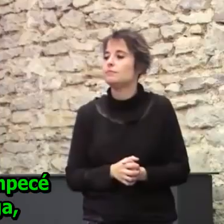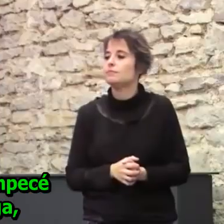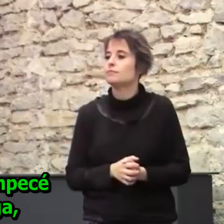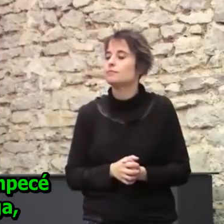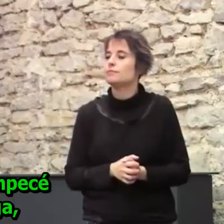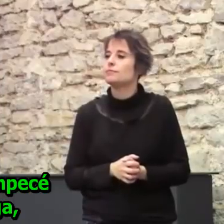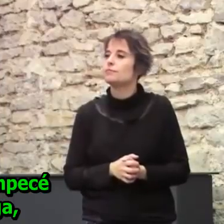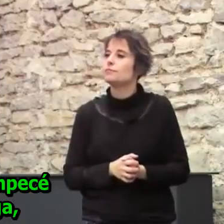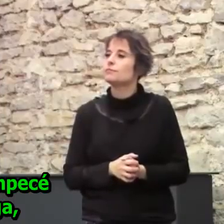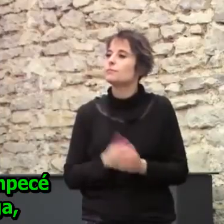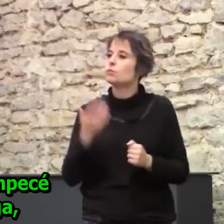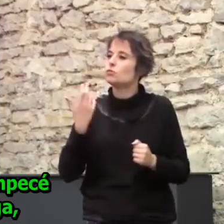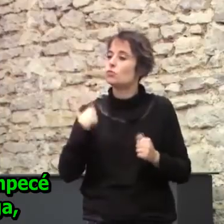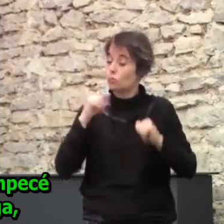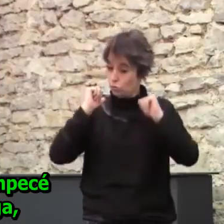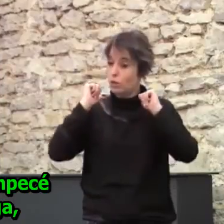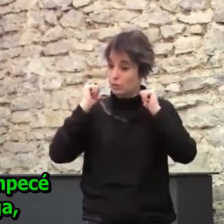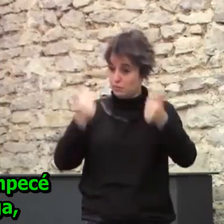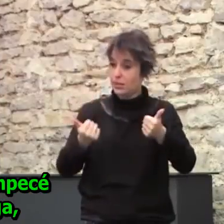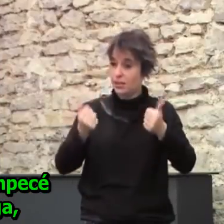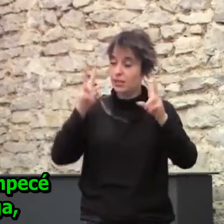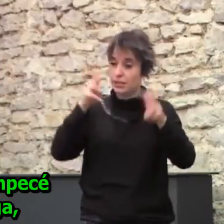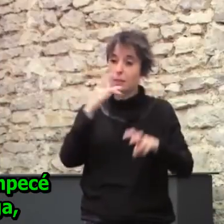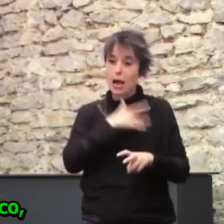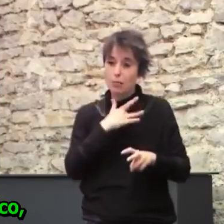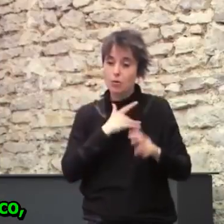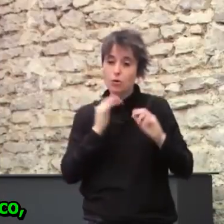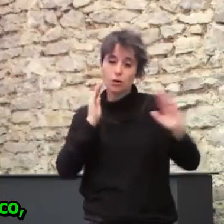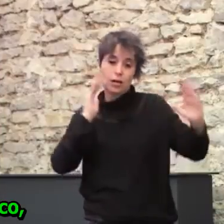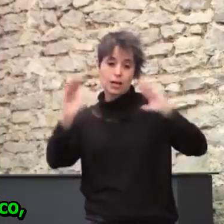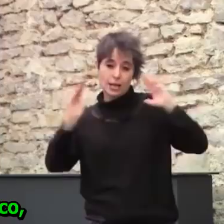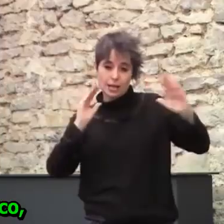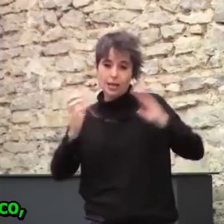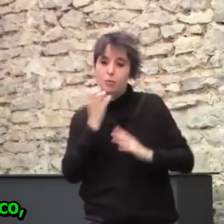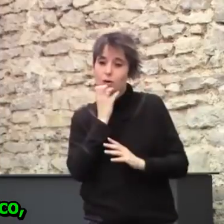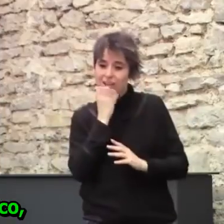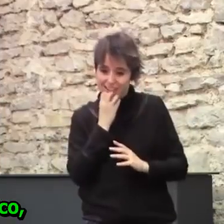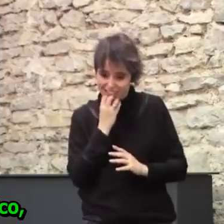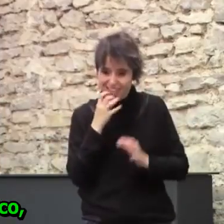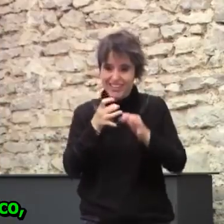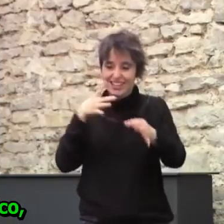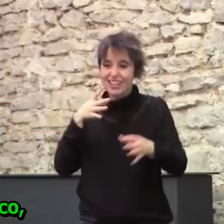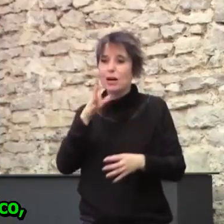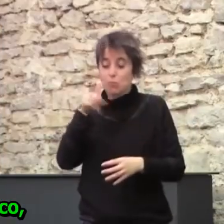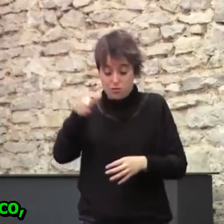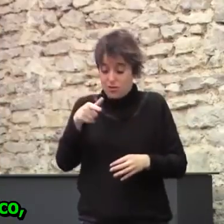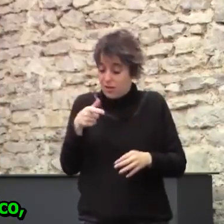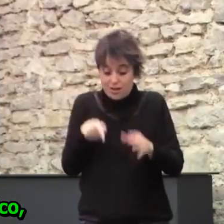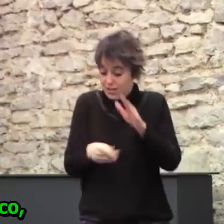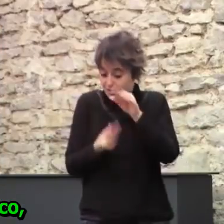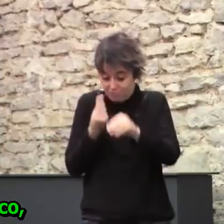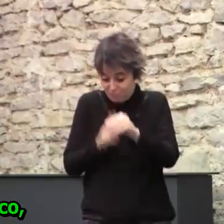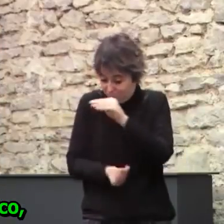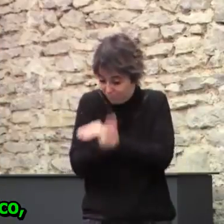a mí me llamó mucho la atención cuando empecé a estudiar el amor en la época griega, porque de ahí vienen son los orígenes de